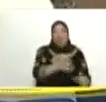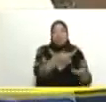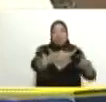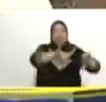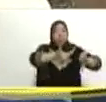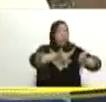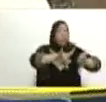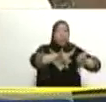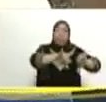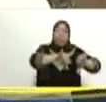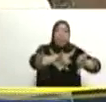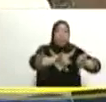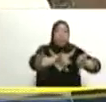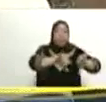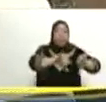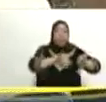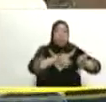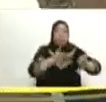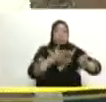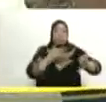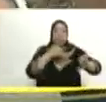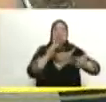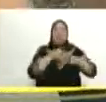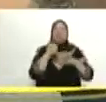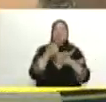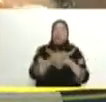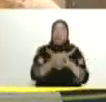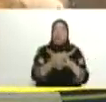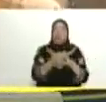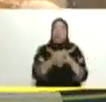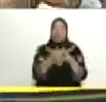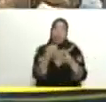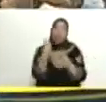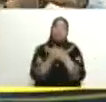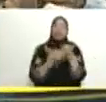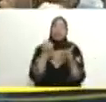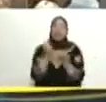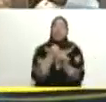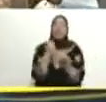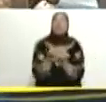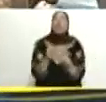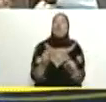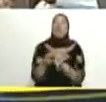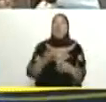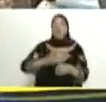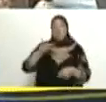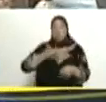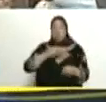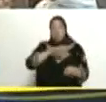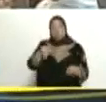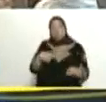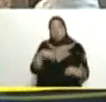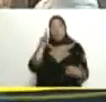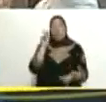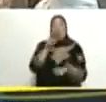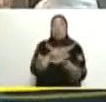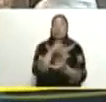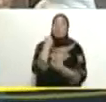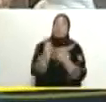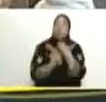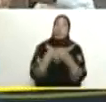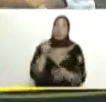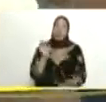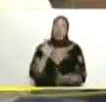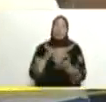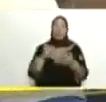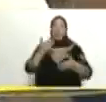deteriorados. Me imagino. Y entonces se hizo un trabajo bastante grande, ya que tenemos nosotros un muro de